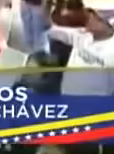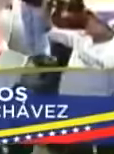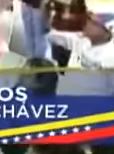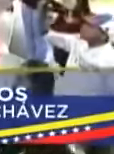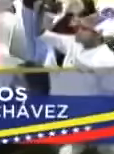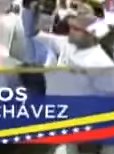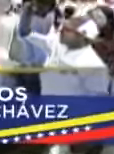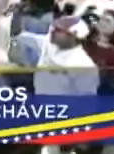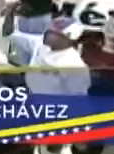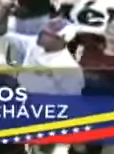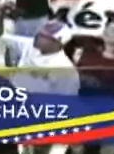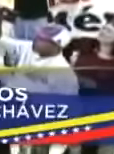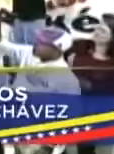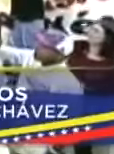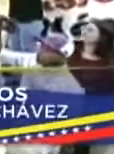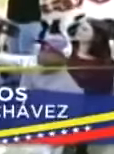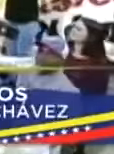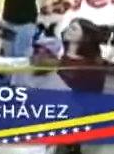Queridas